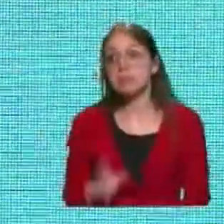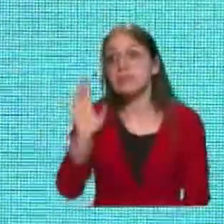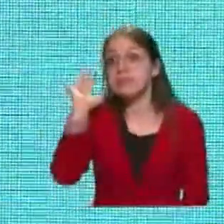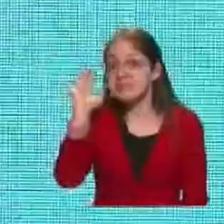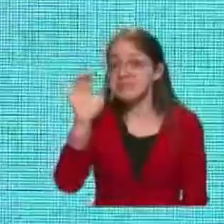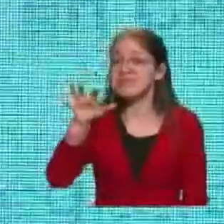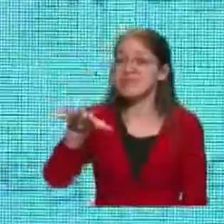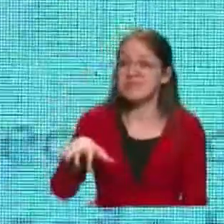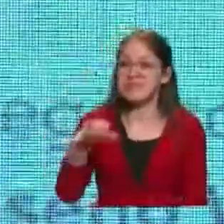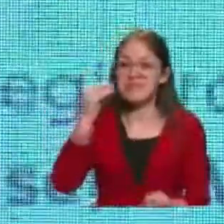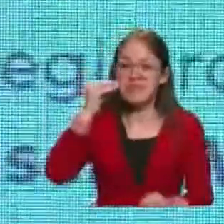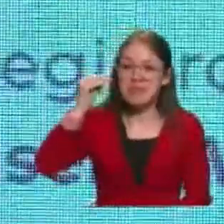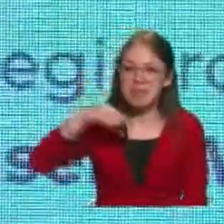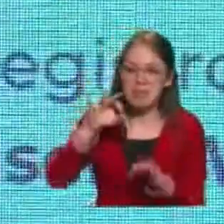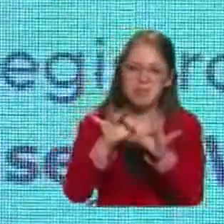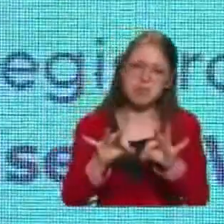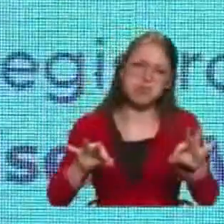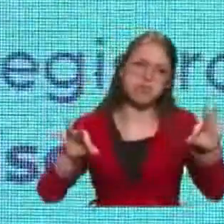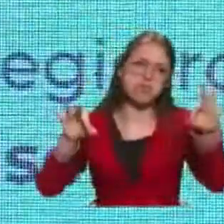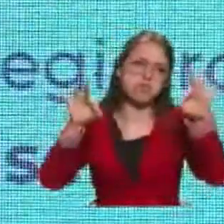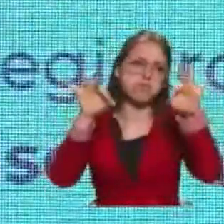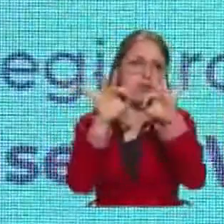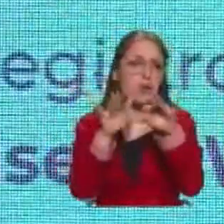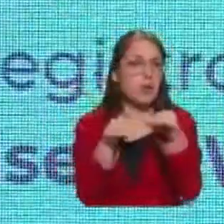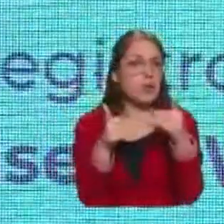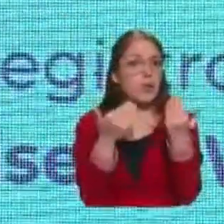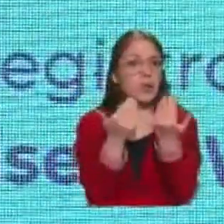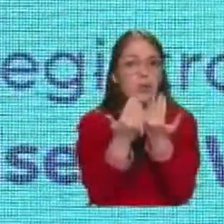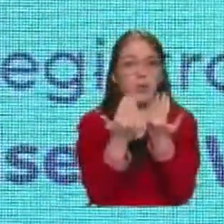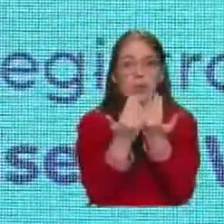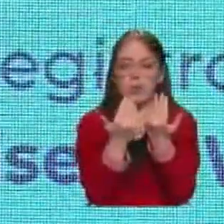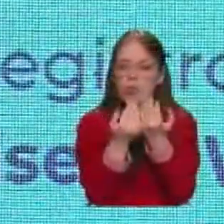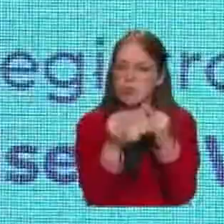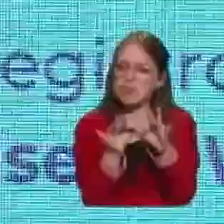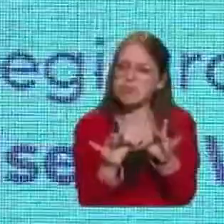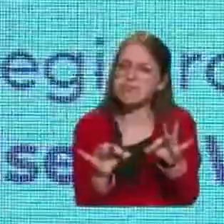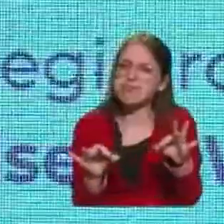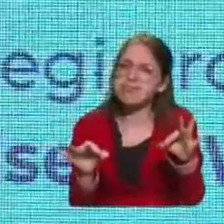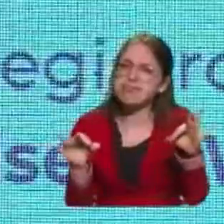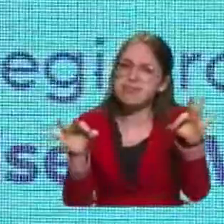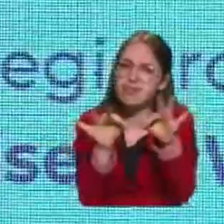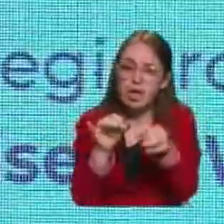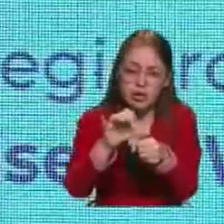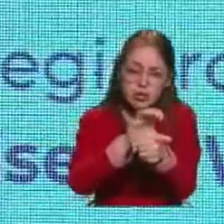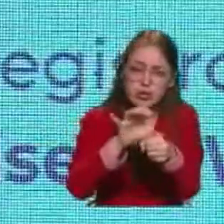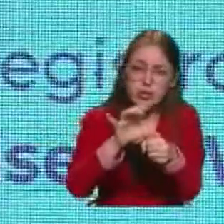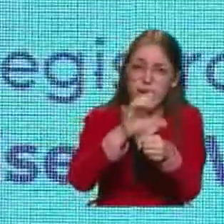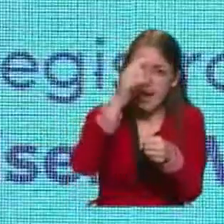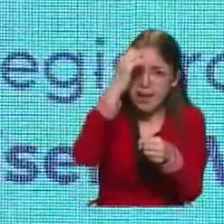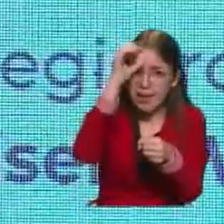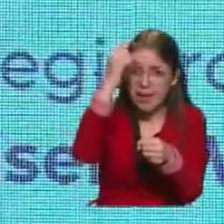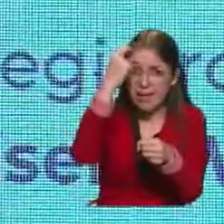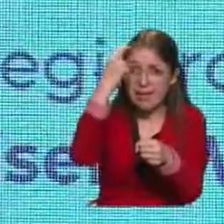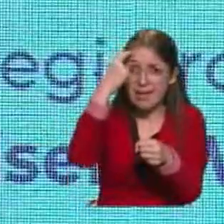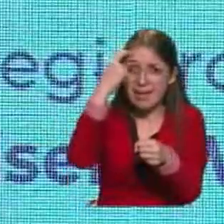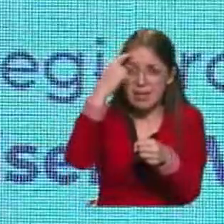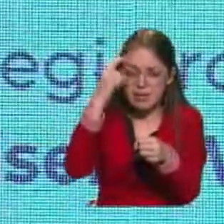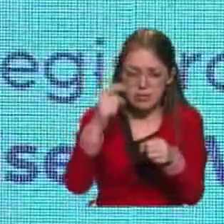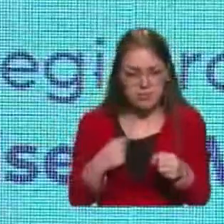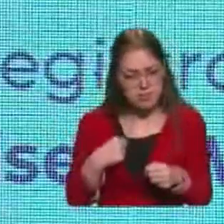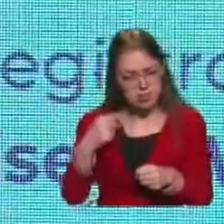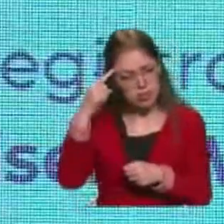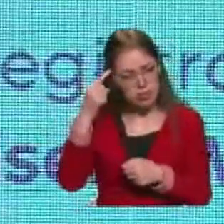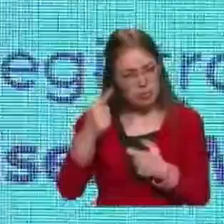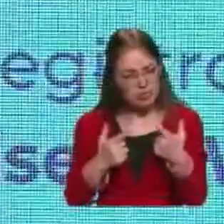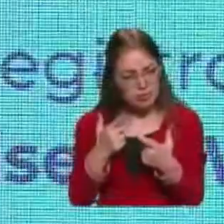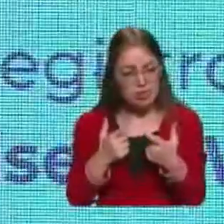sumar en educación no porque puede hablar de una de una ciudad inteligente sino se le apuesta con firmeza el